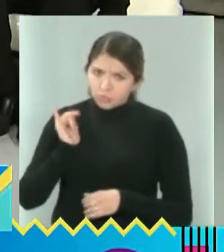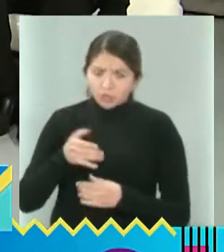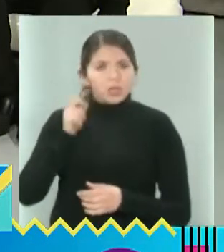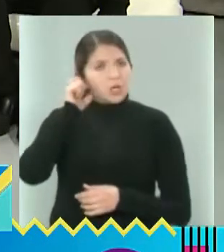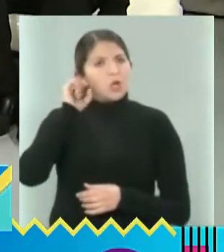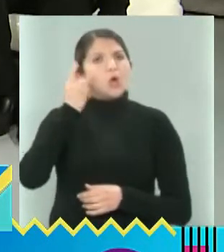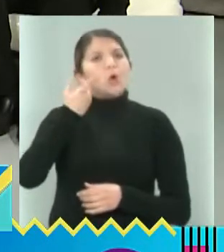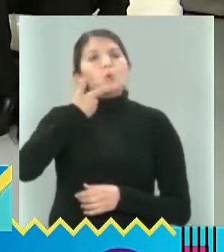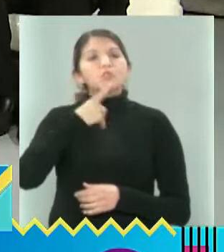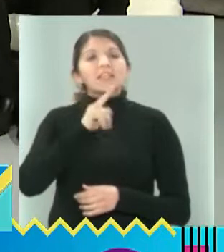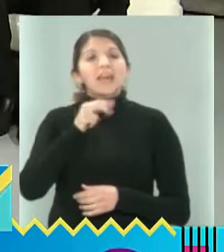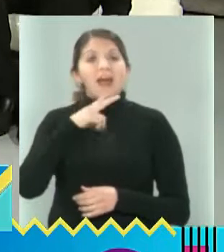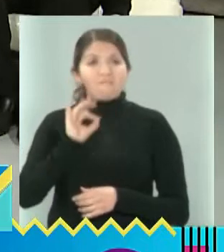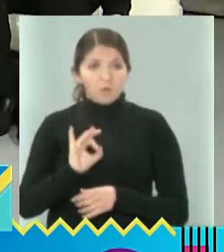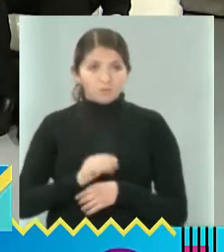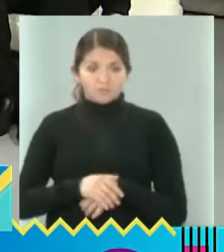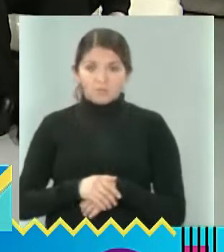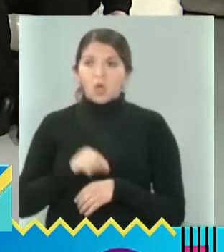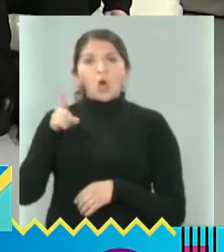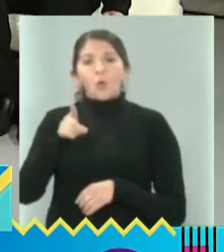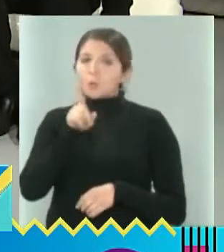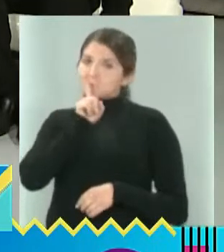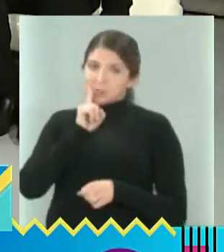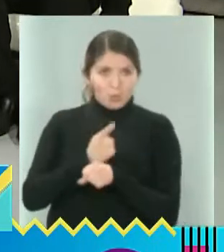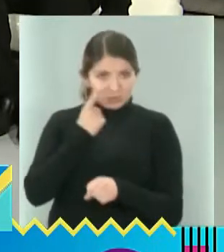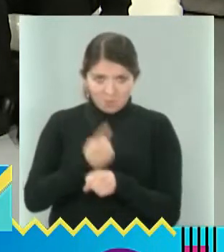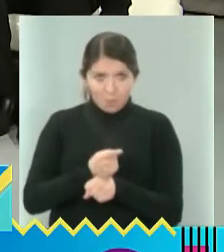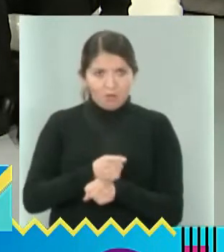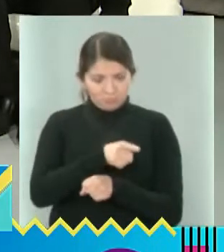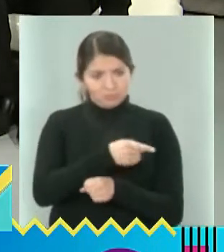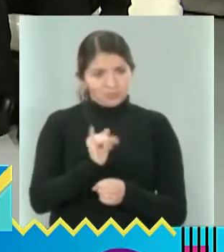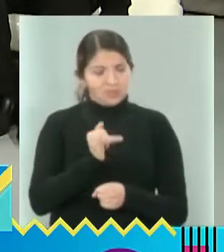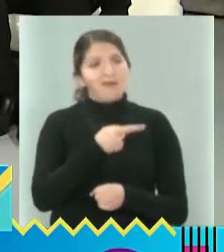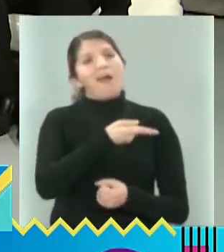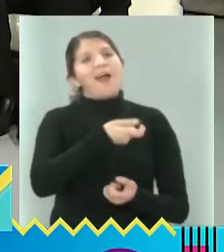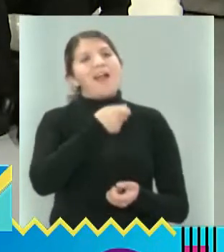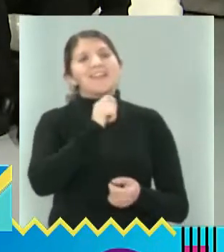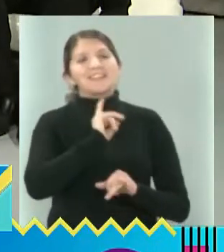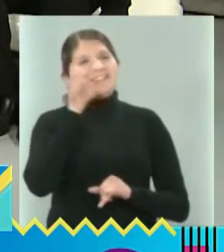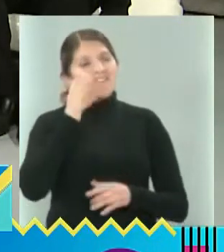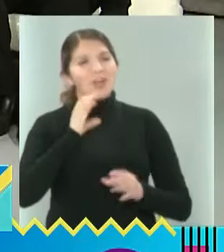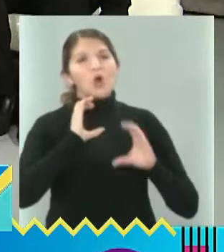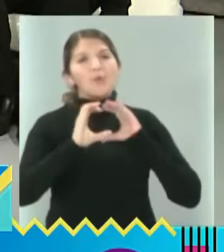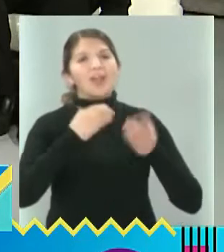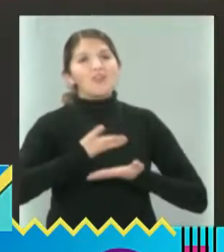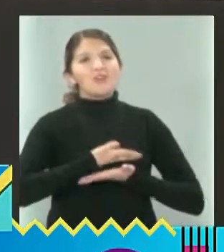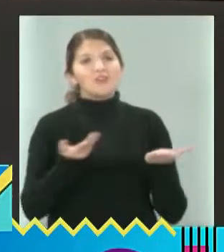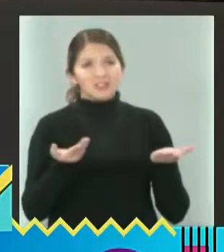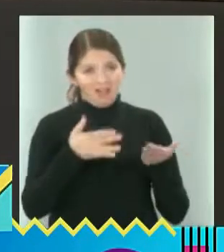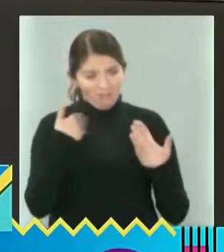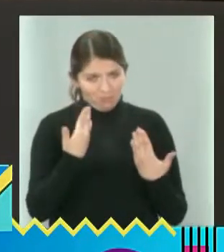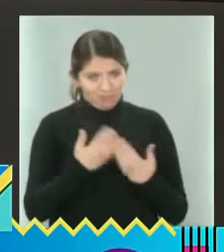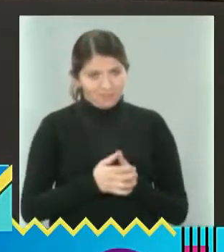Gustavo, ya sabemos que a vos no se puede delegar la palabra, se la damos y no la es suelta. Comunicador social, acá la actitud, comunicación. La actitud es lo que vale, así